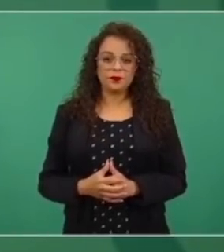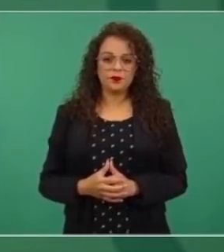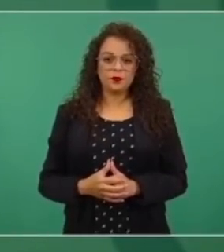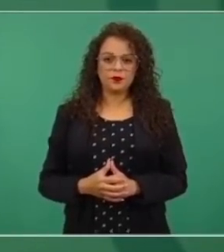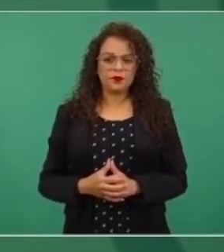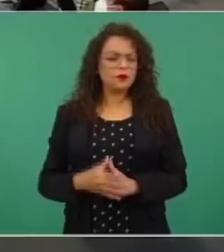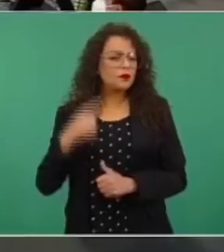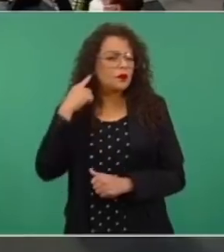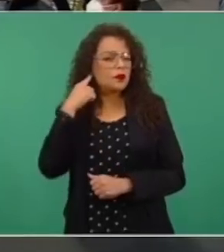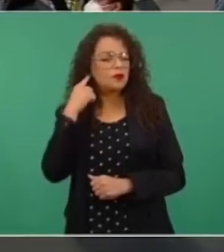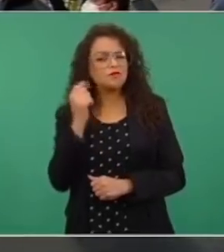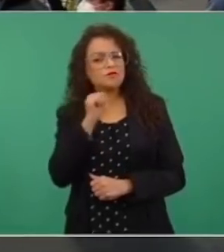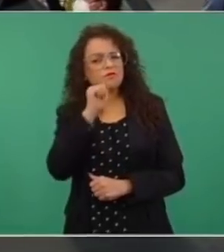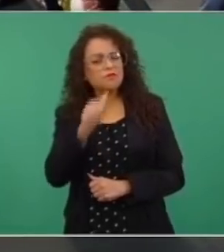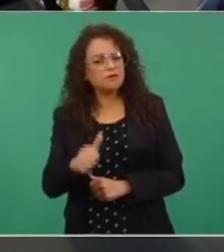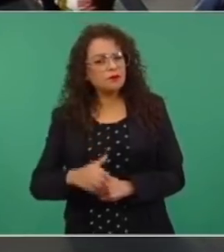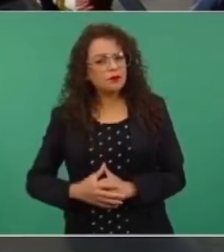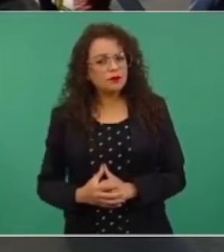¿Cómo?